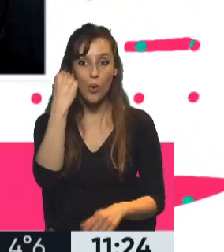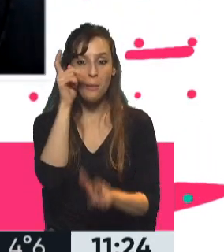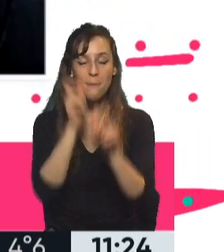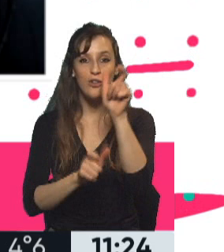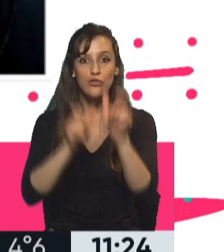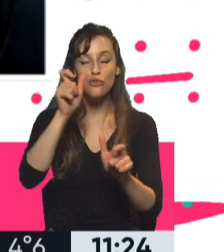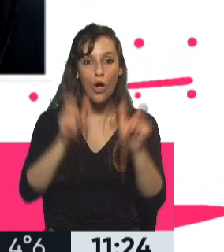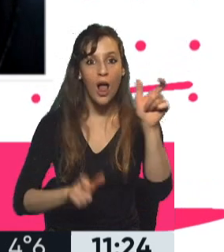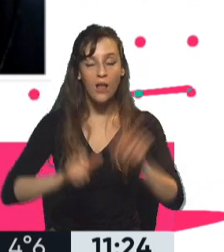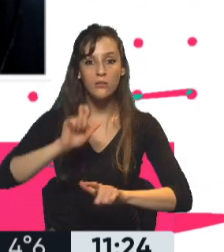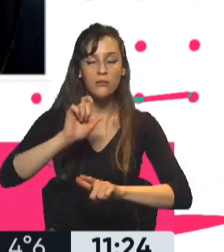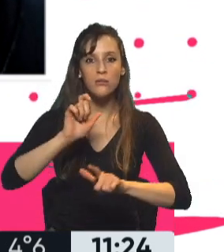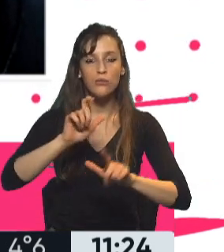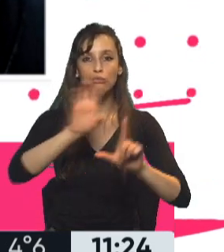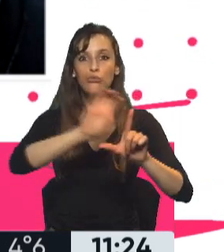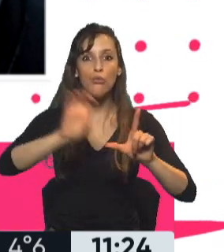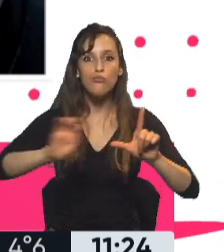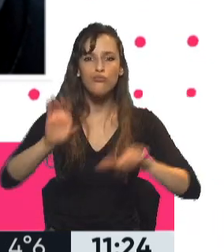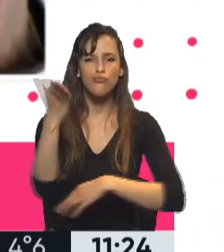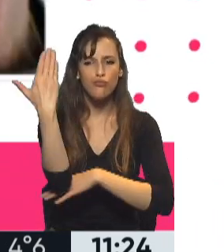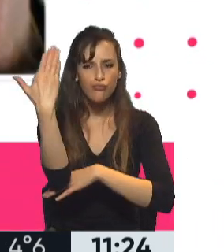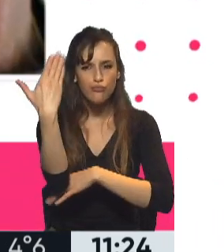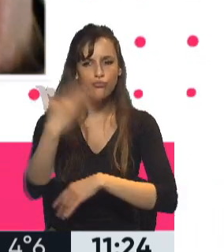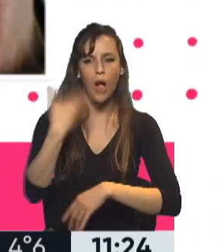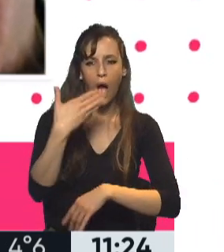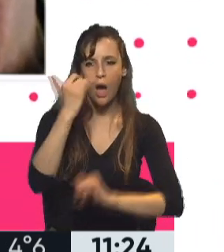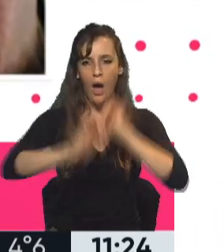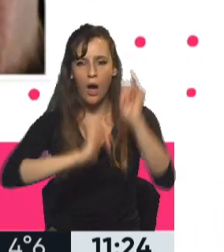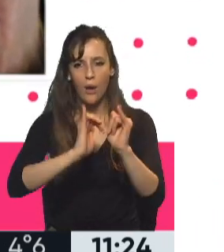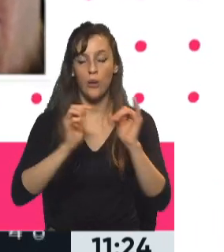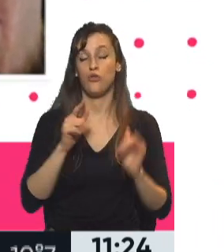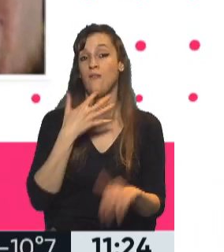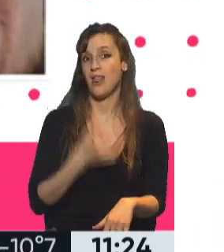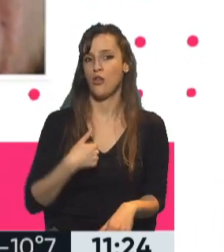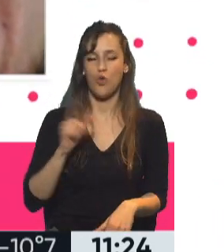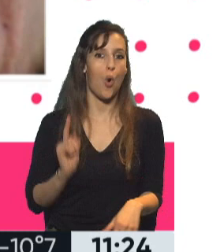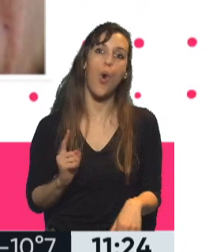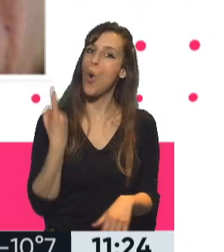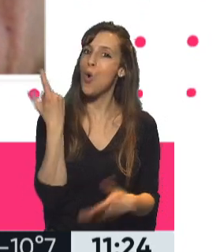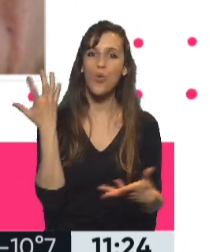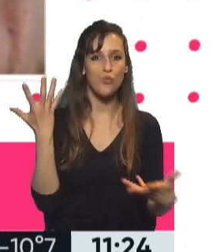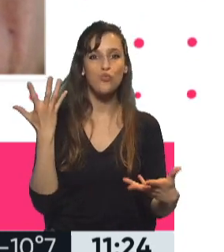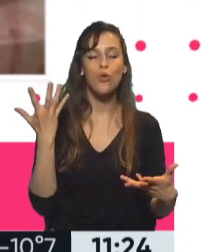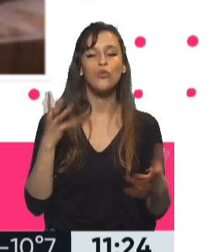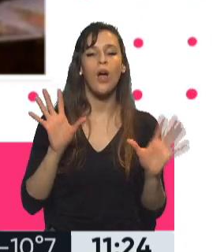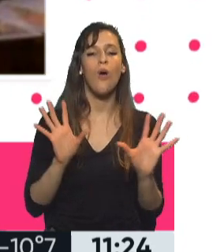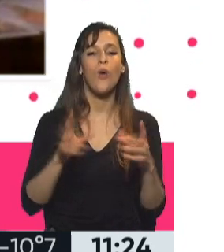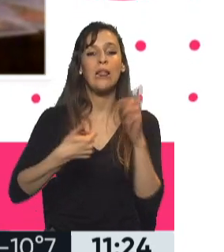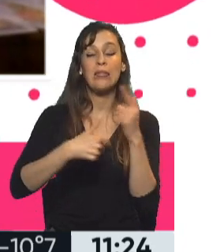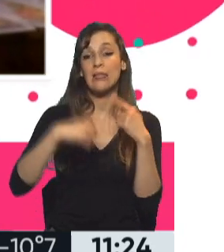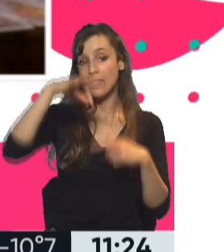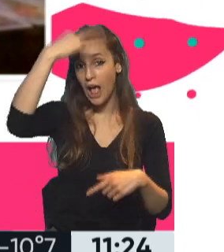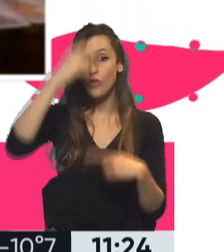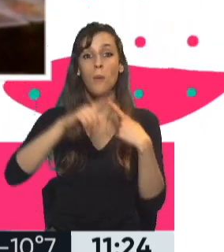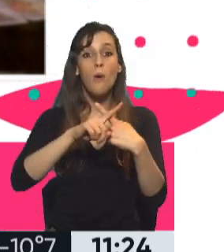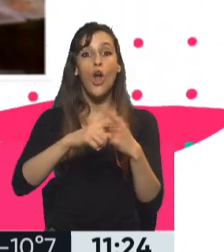Sí, impresionante. La verdad que impresionante. Yo lo digo, viste, y con mucho orgullo. Claro que porque sí. Porque la verdad que Teatro por la Identidad ha ganado un prestigio.